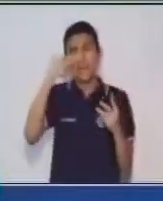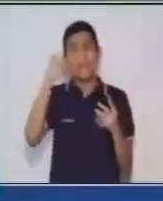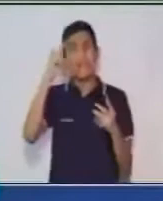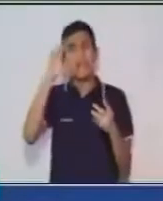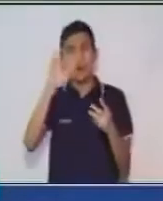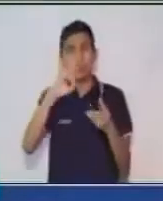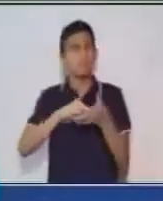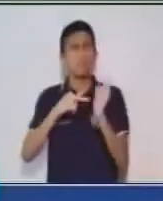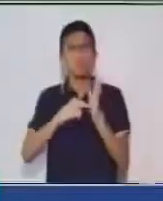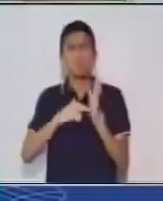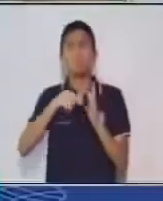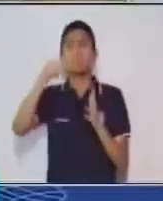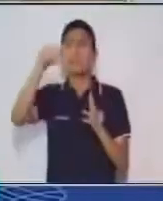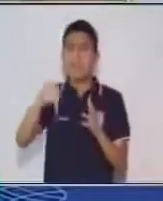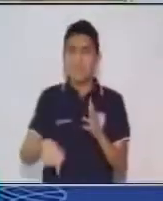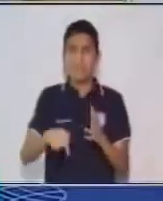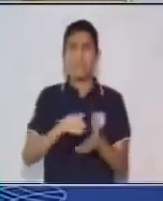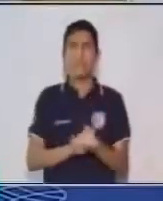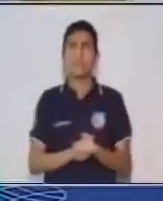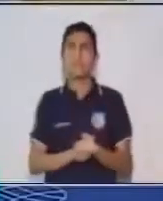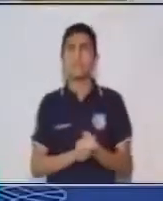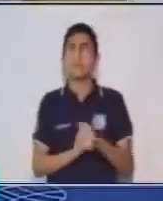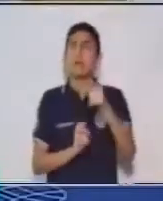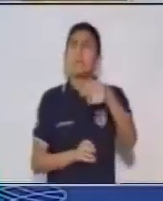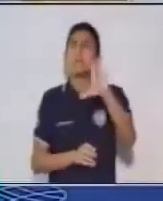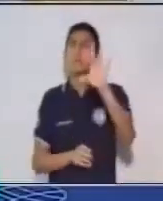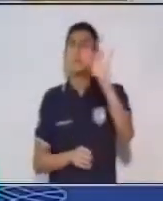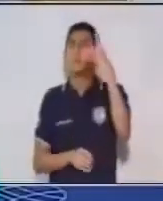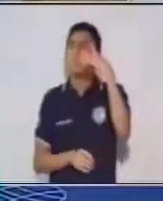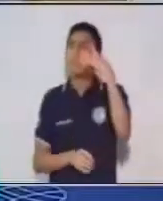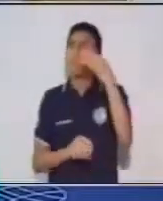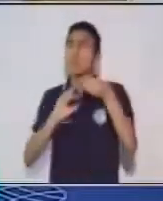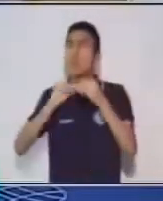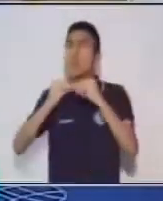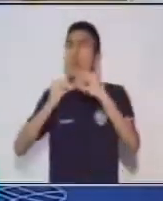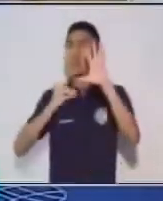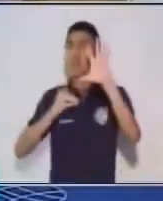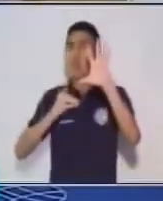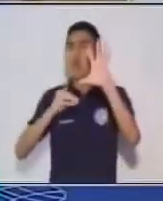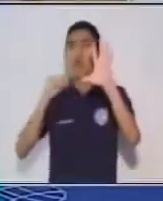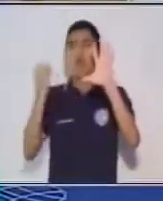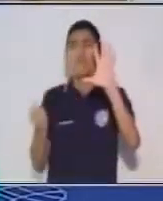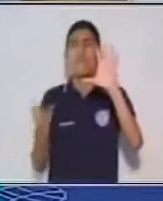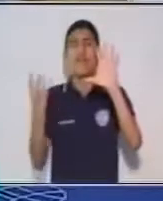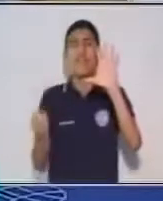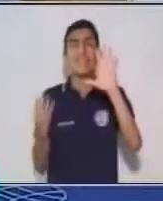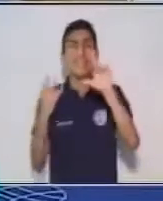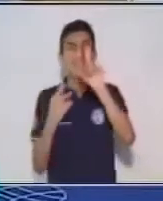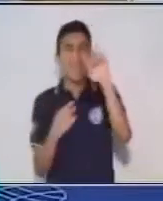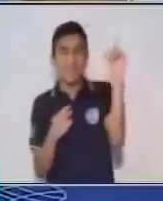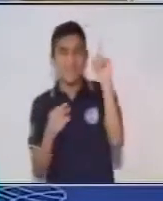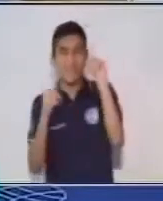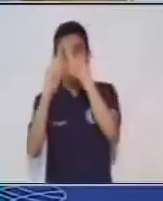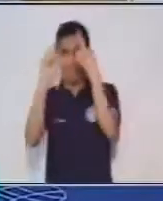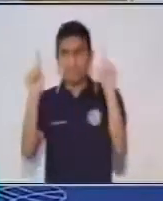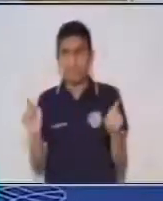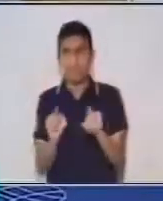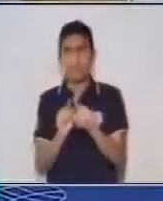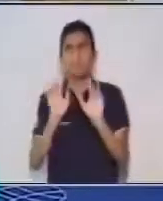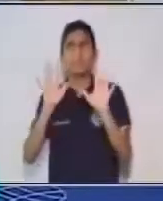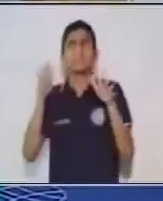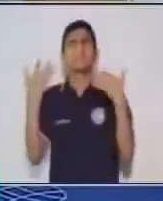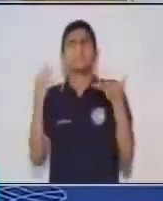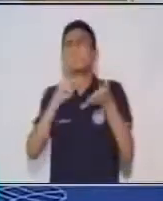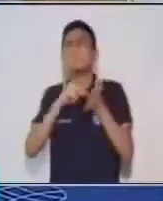verbos. Escojamos uno. Escojamos el número 5. ¿De qué crees que a qué se refiere? ¿A qué